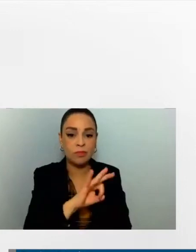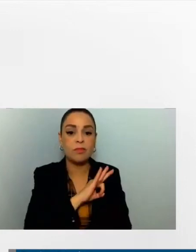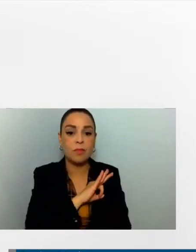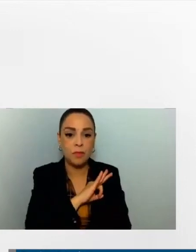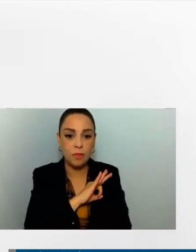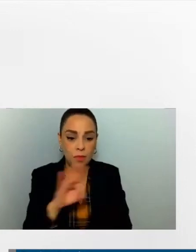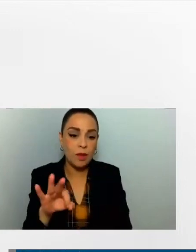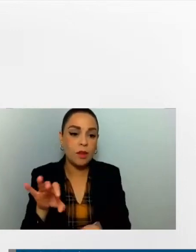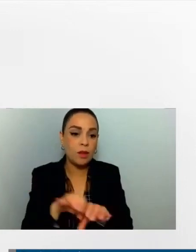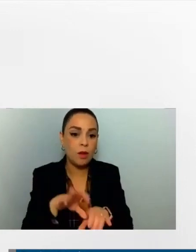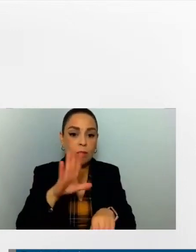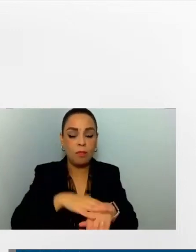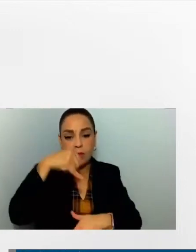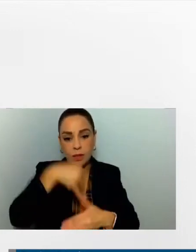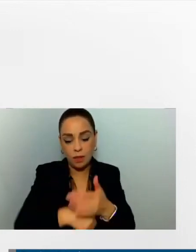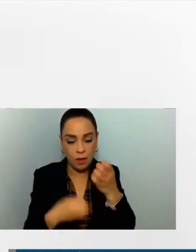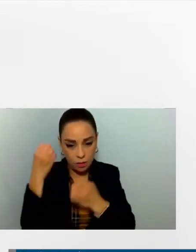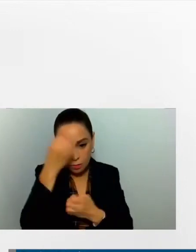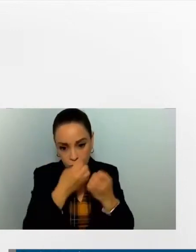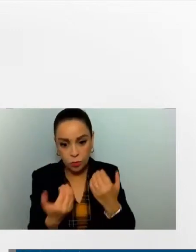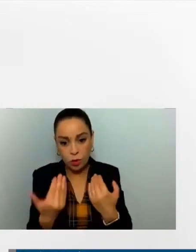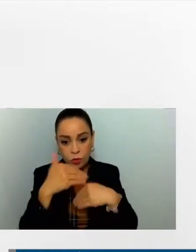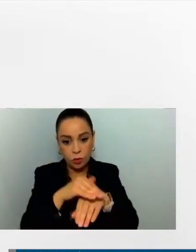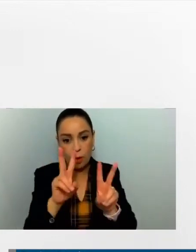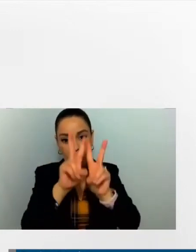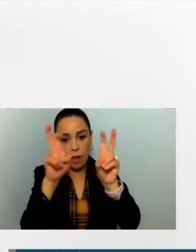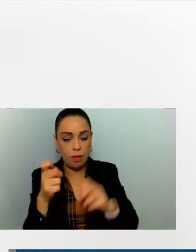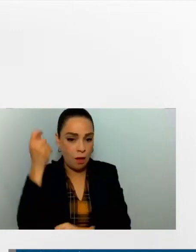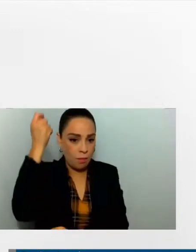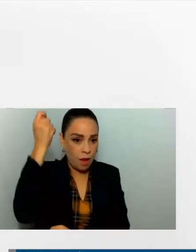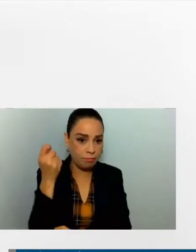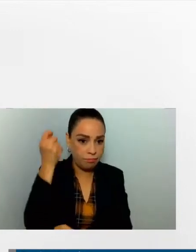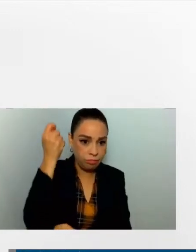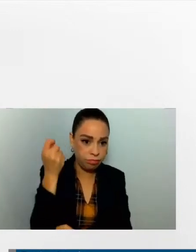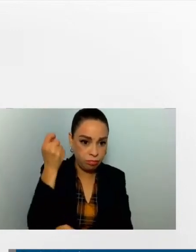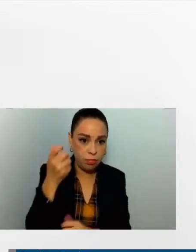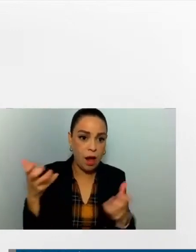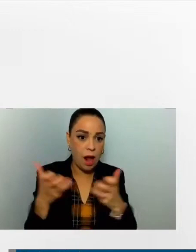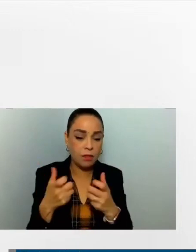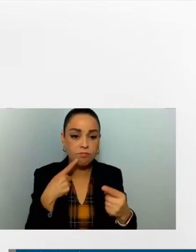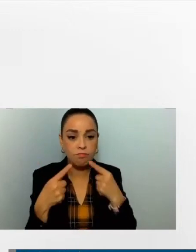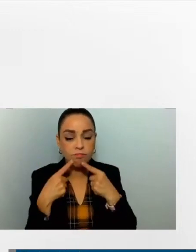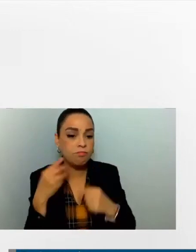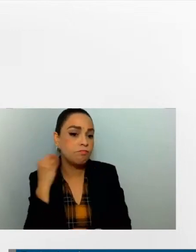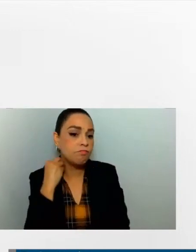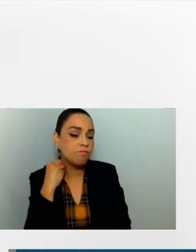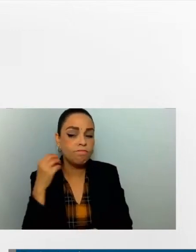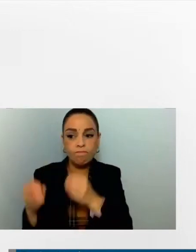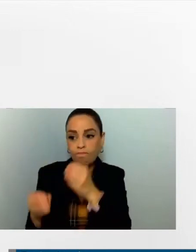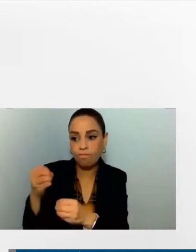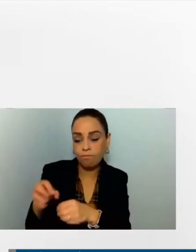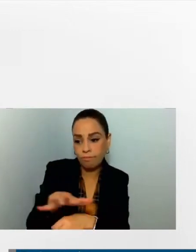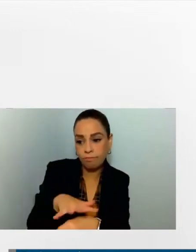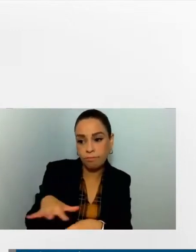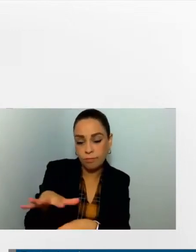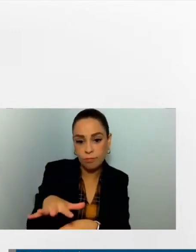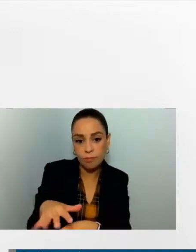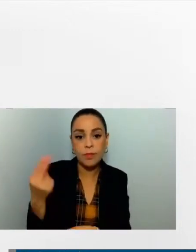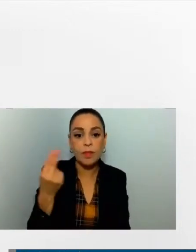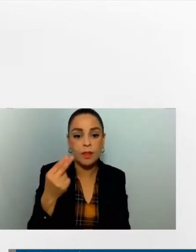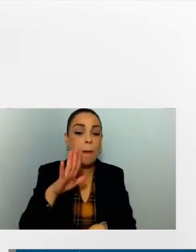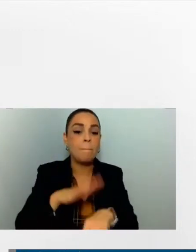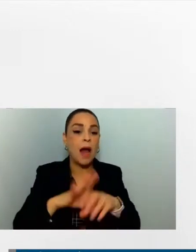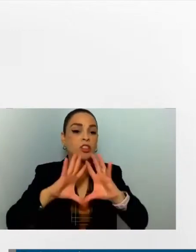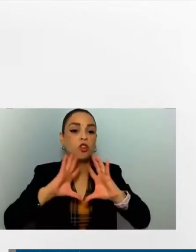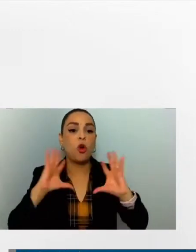en alimentos en específico, pero de todos los derechos en general cuando podamos, digamos, hacer una reconstrucción más completa, ¿no? A